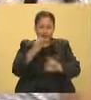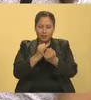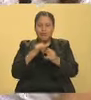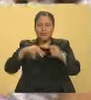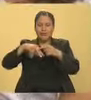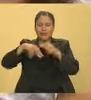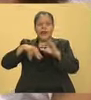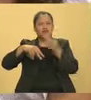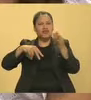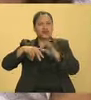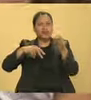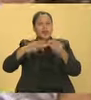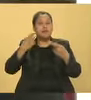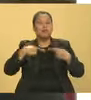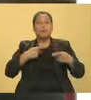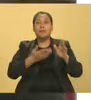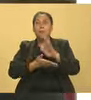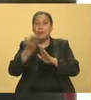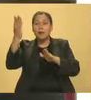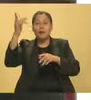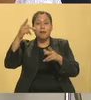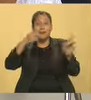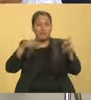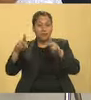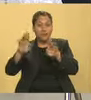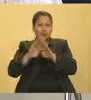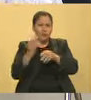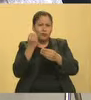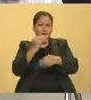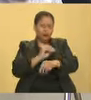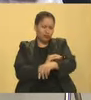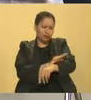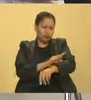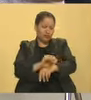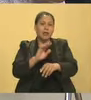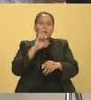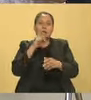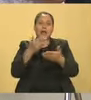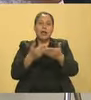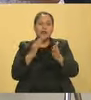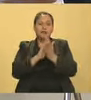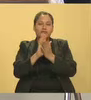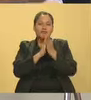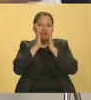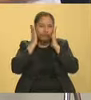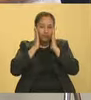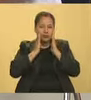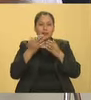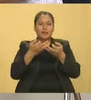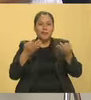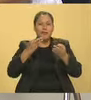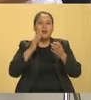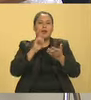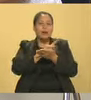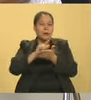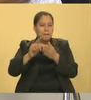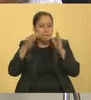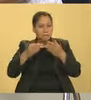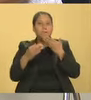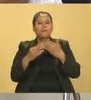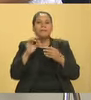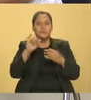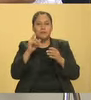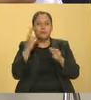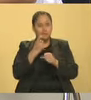la gente que se va a la playa, no vaya a llegar con tremendo. Oye, pero hay que exfoliarse antes, ¿eh? Sí, ese es el primer paso. Es el primer paso, es exfoliarse.